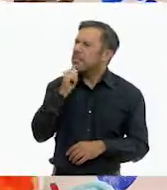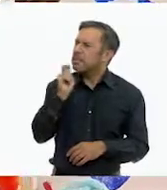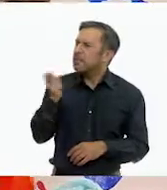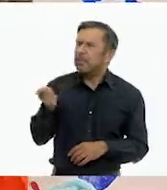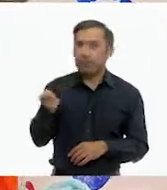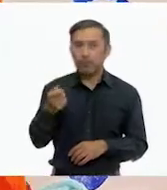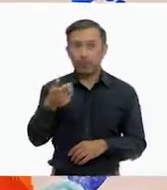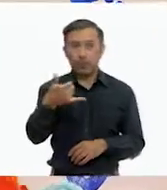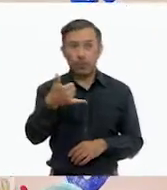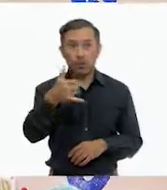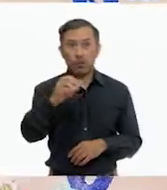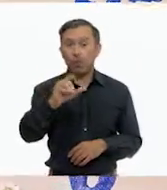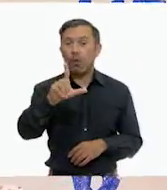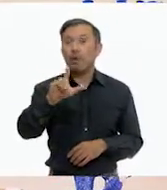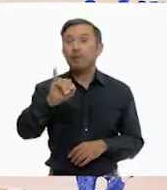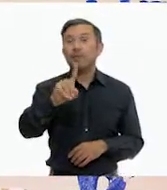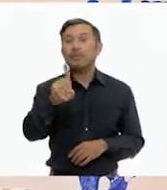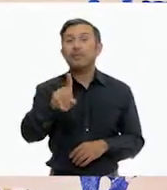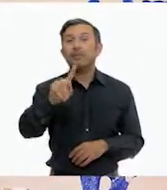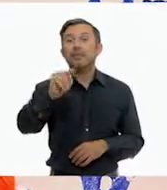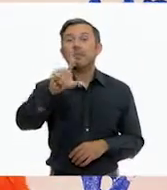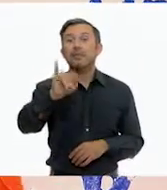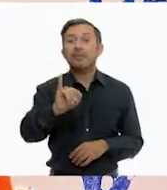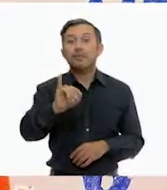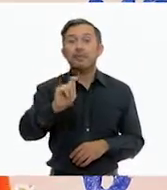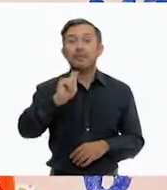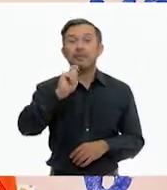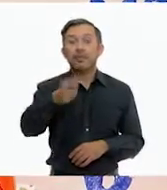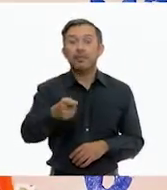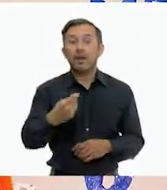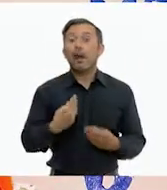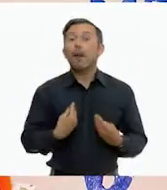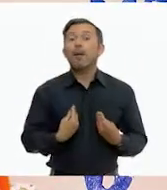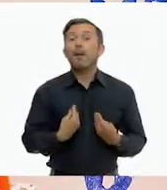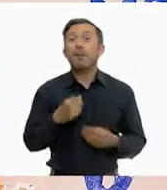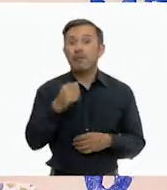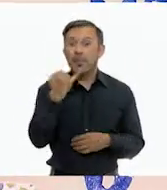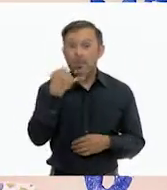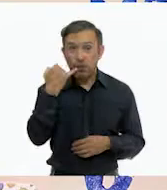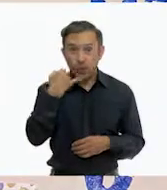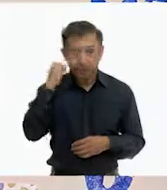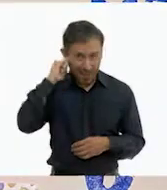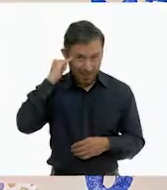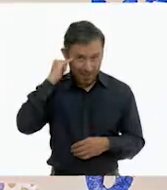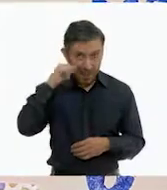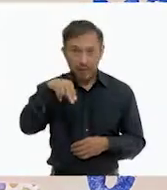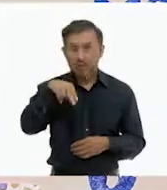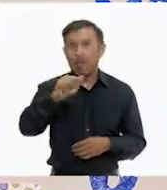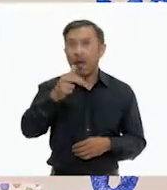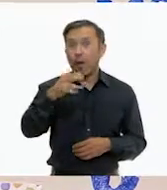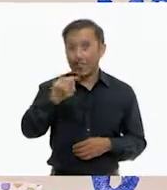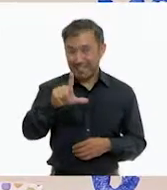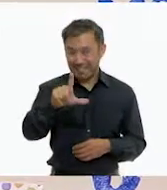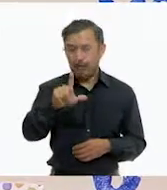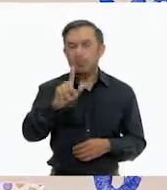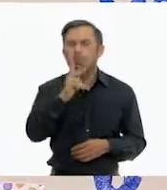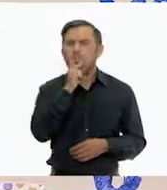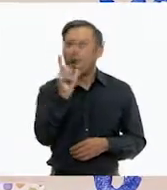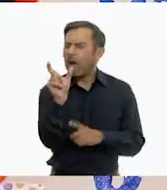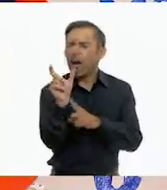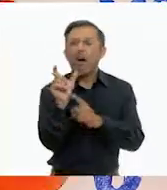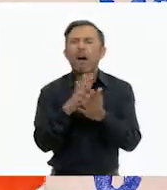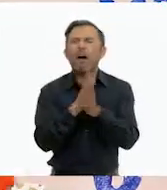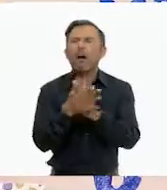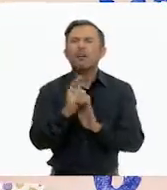Yolisky significa vida en agua. Y eso es justamente lo que vamos a defender